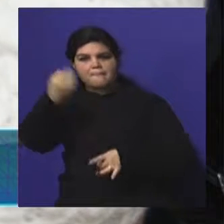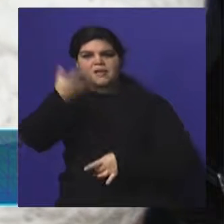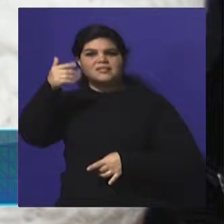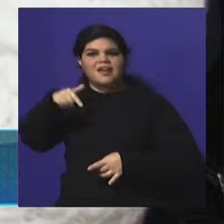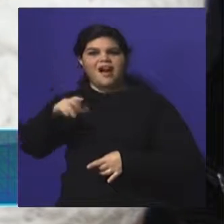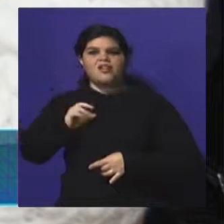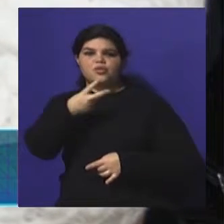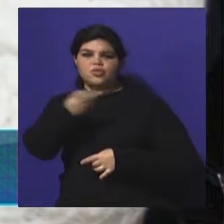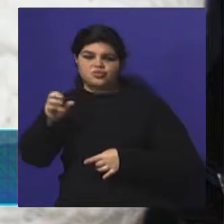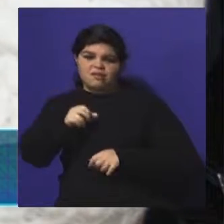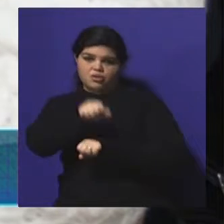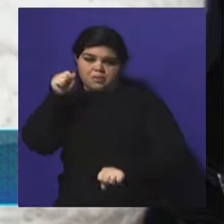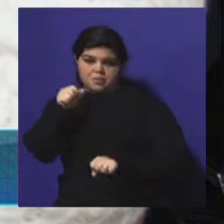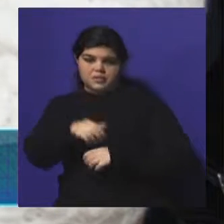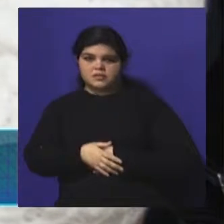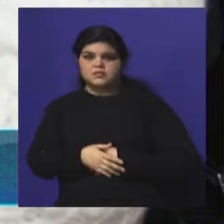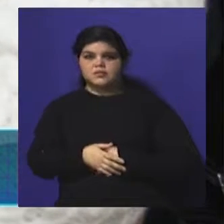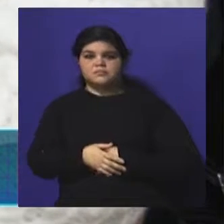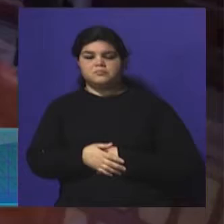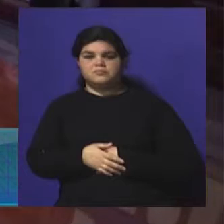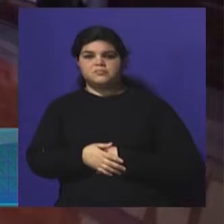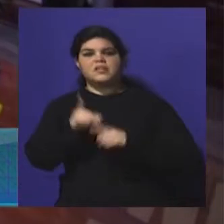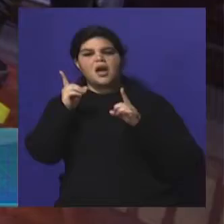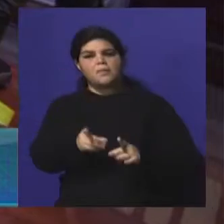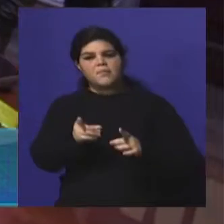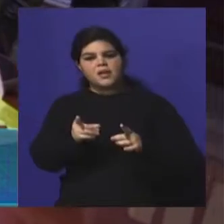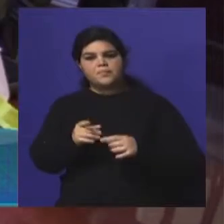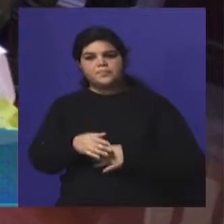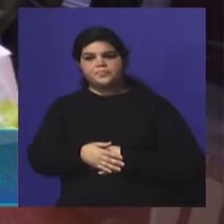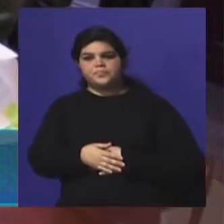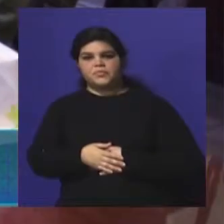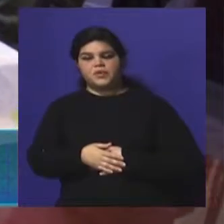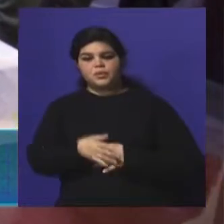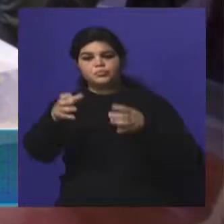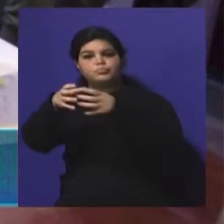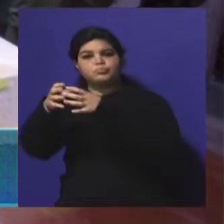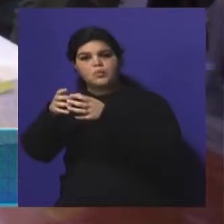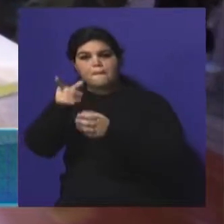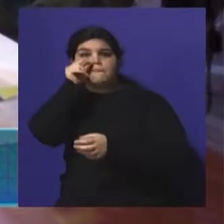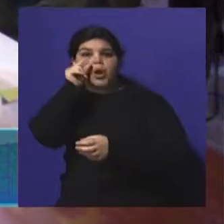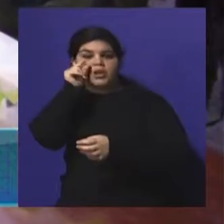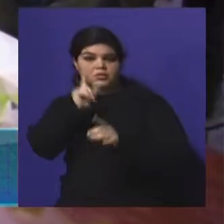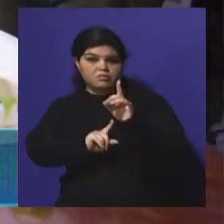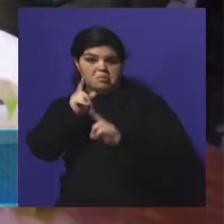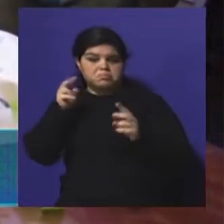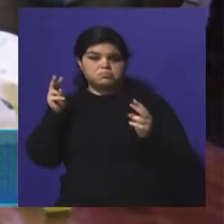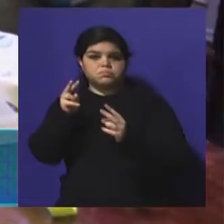200 años de la independencia. Me encontré con políticos que para el público se mostraban